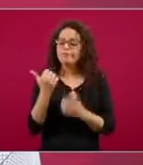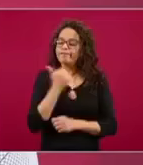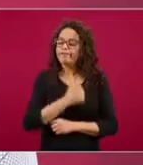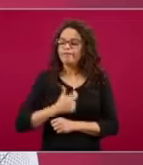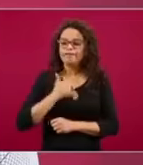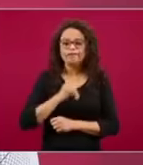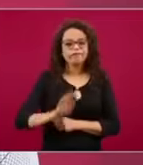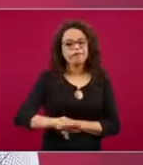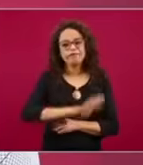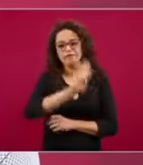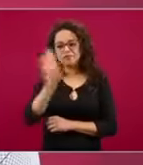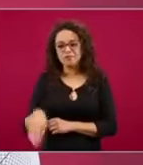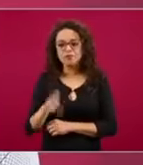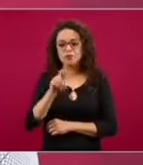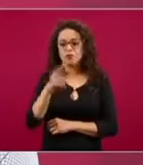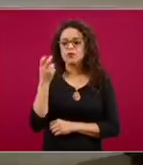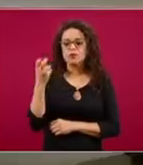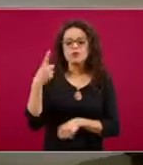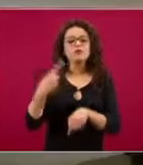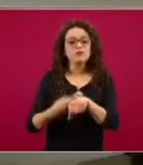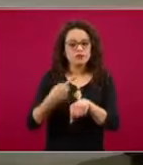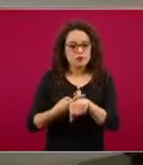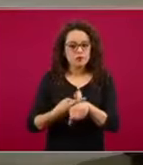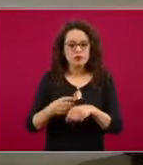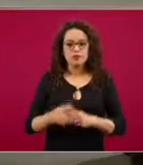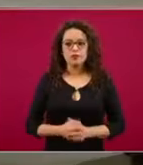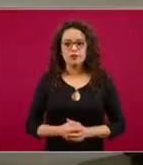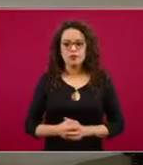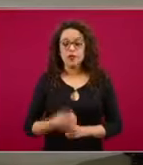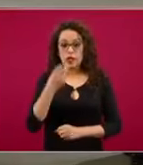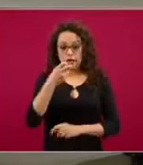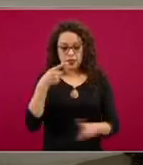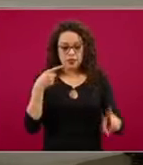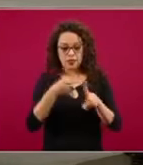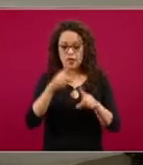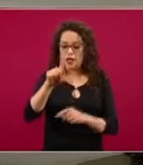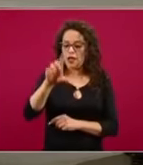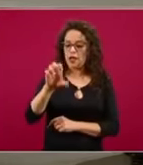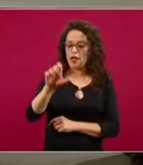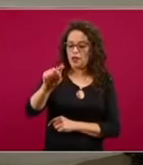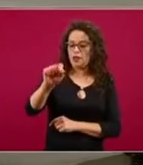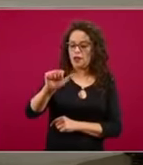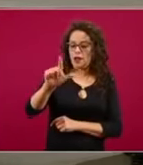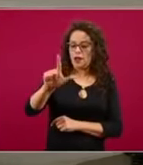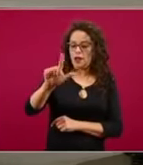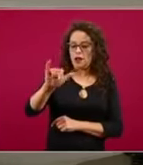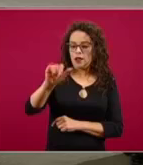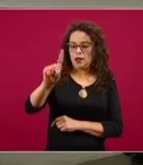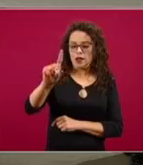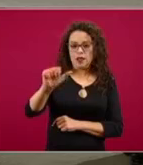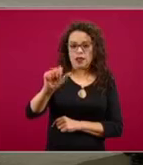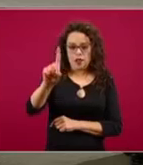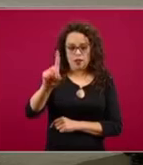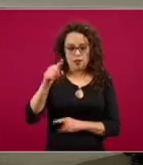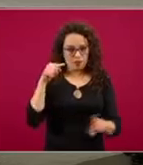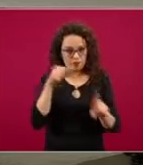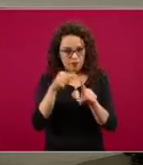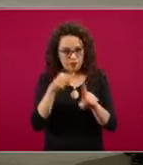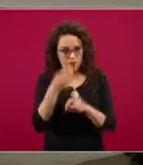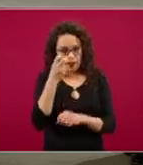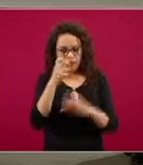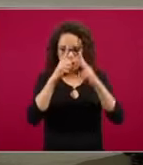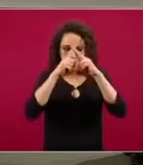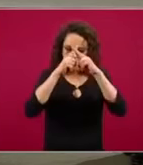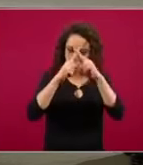fallecen a consecuencia de esta enfermedad? Esa es la letalidad, es decir, el denominador o la base del